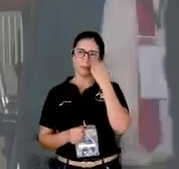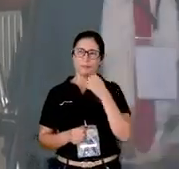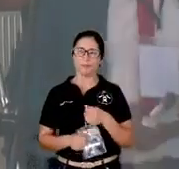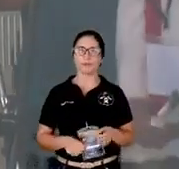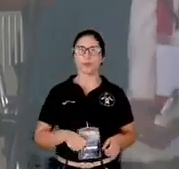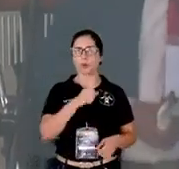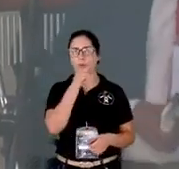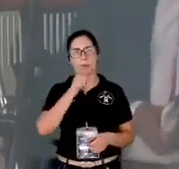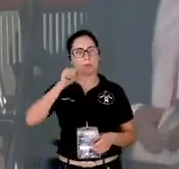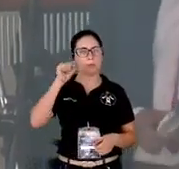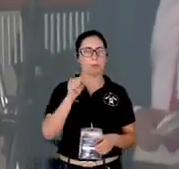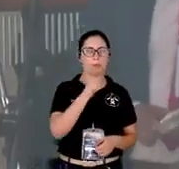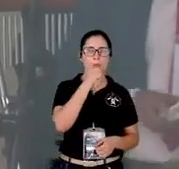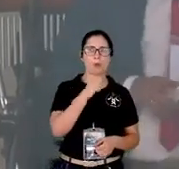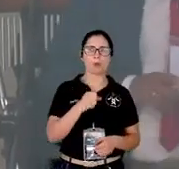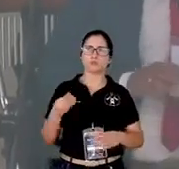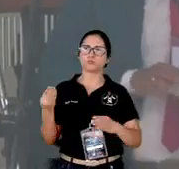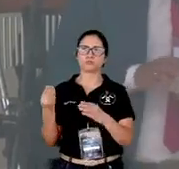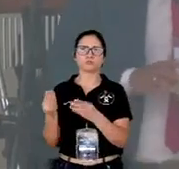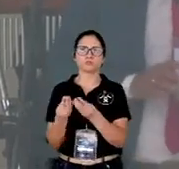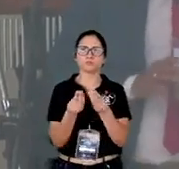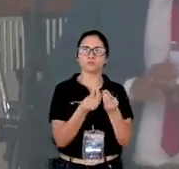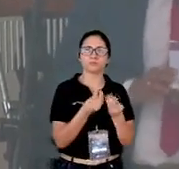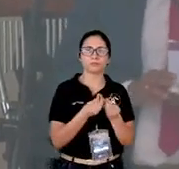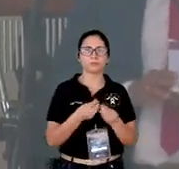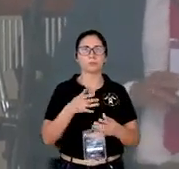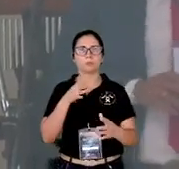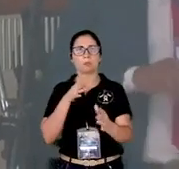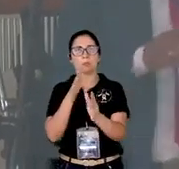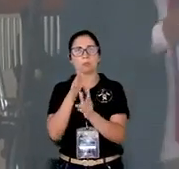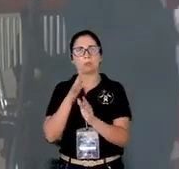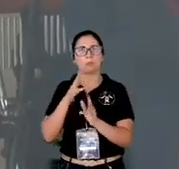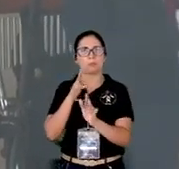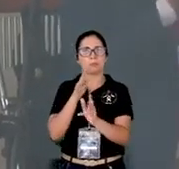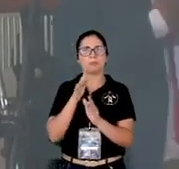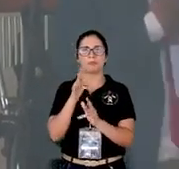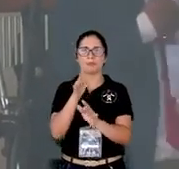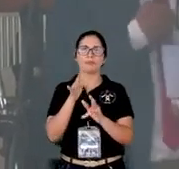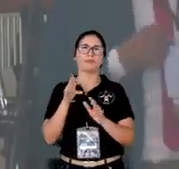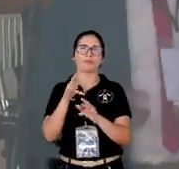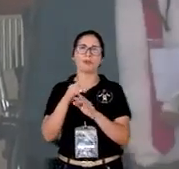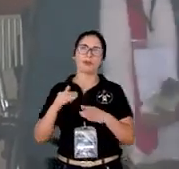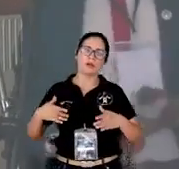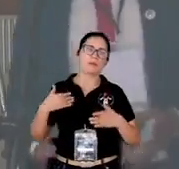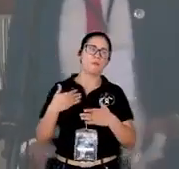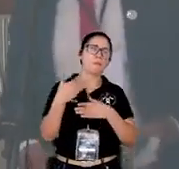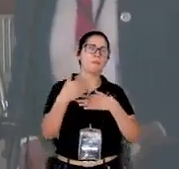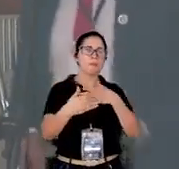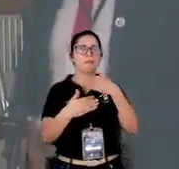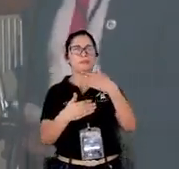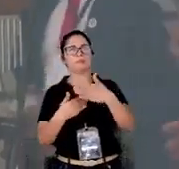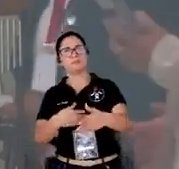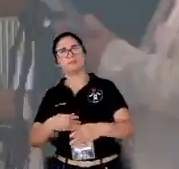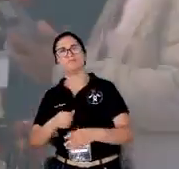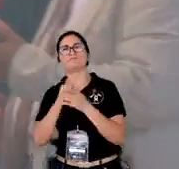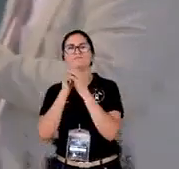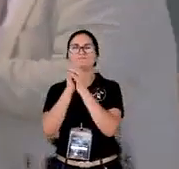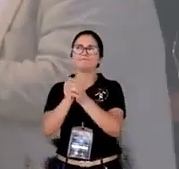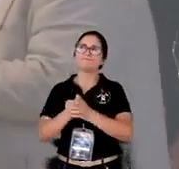continúa la hermana Mayer Torres y continuamos engrandeciendo el nombre de